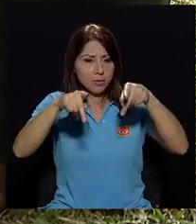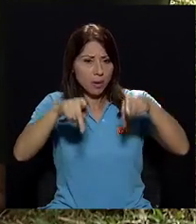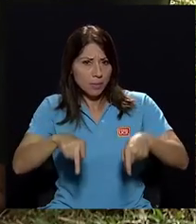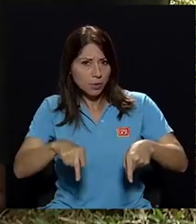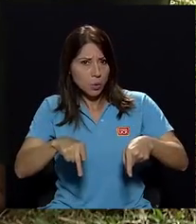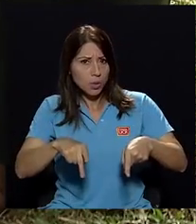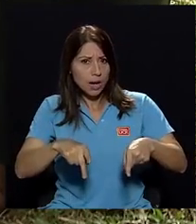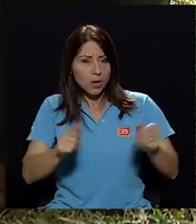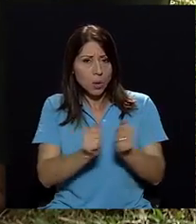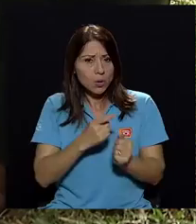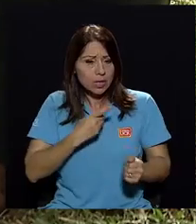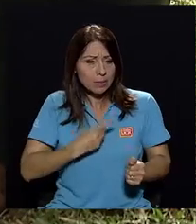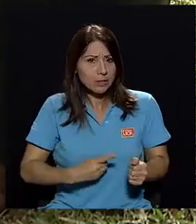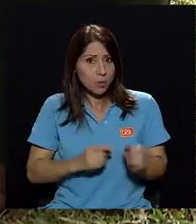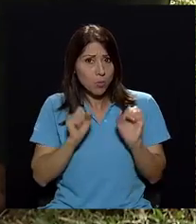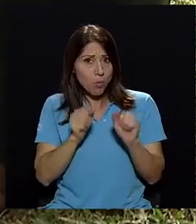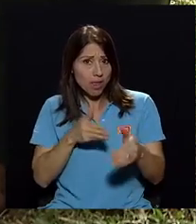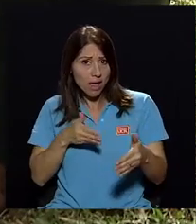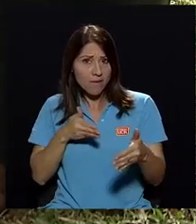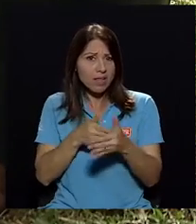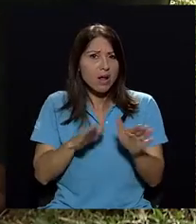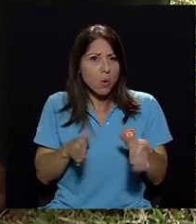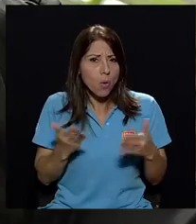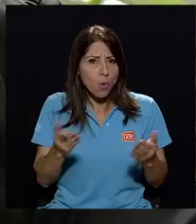de una persona que está viviendo una depresión.